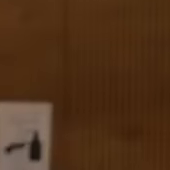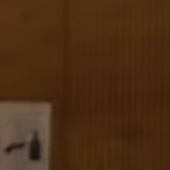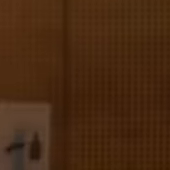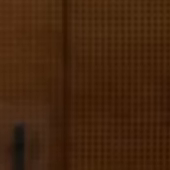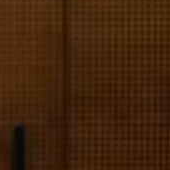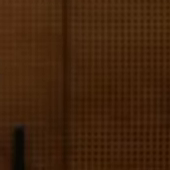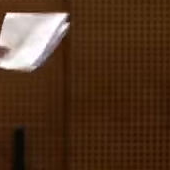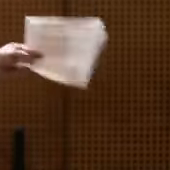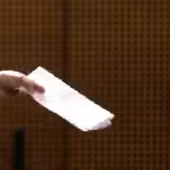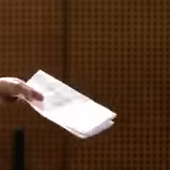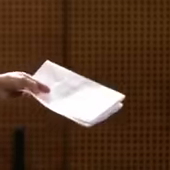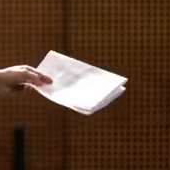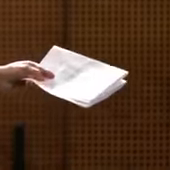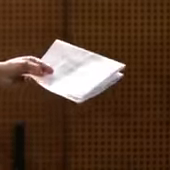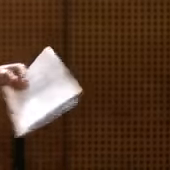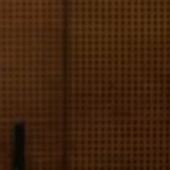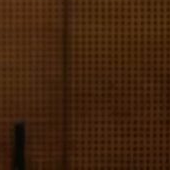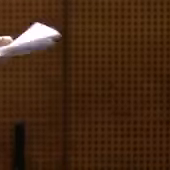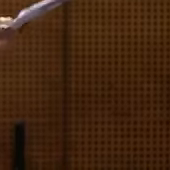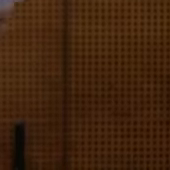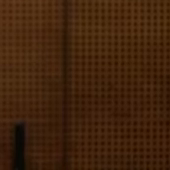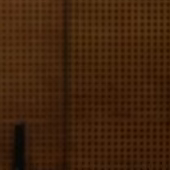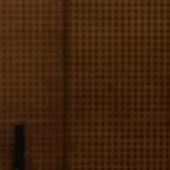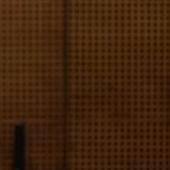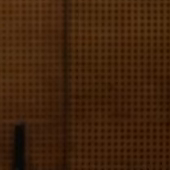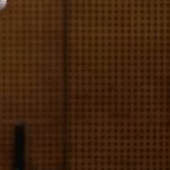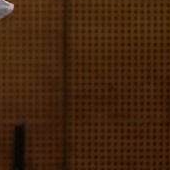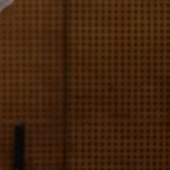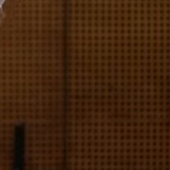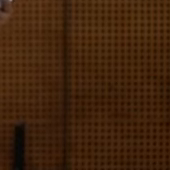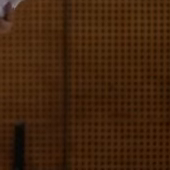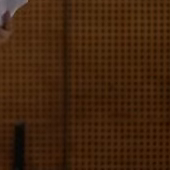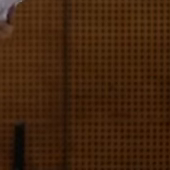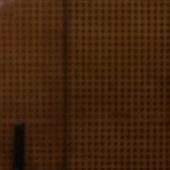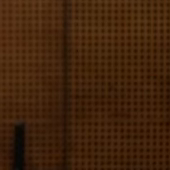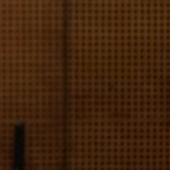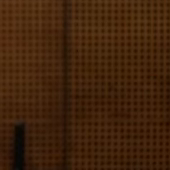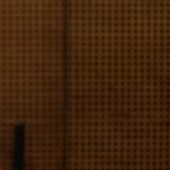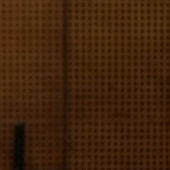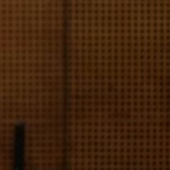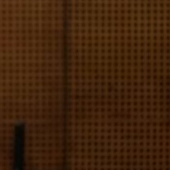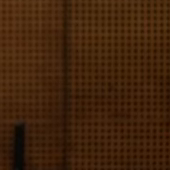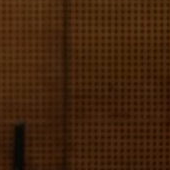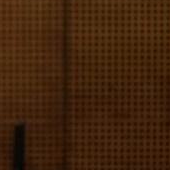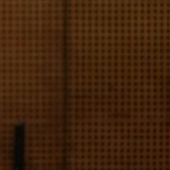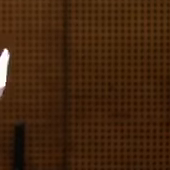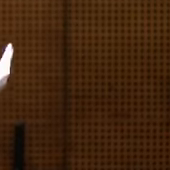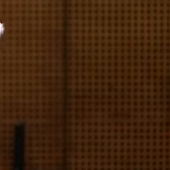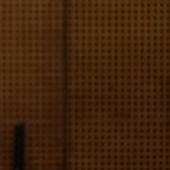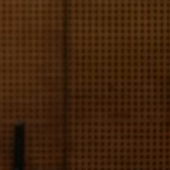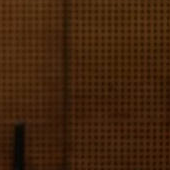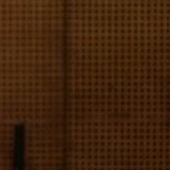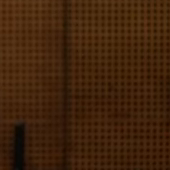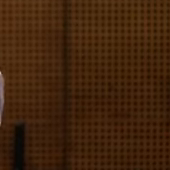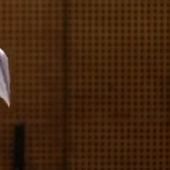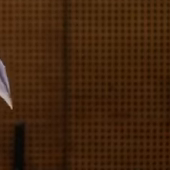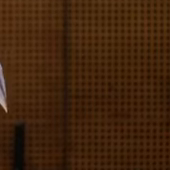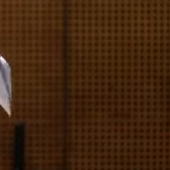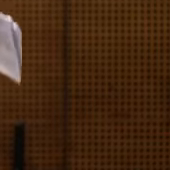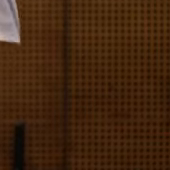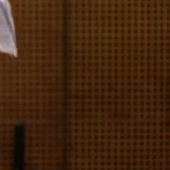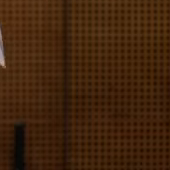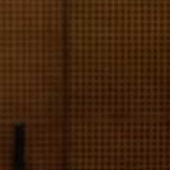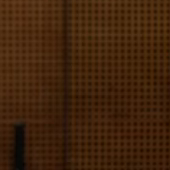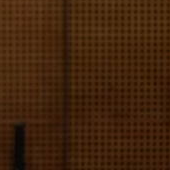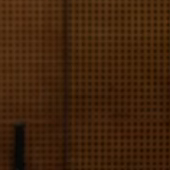alejos gracias por traernos este vídeo y super interesante la reflexión que pones para los empresarios y las empresarias